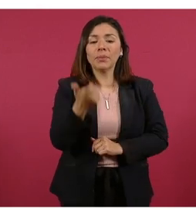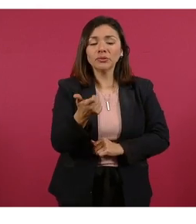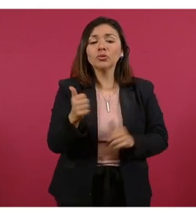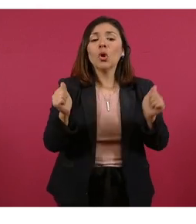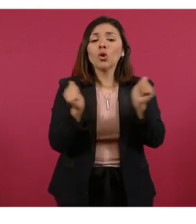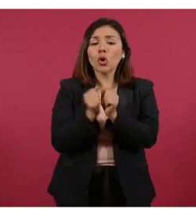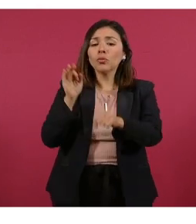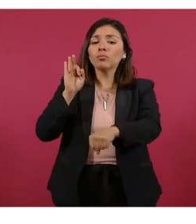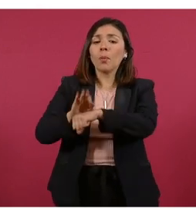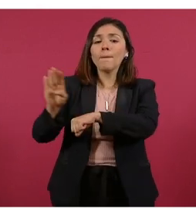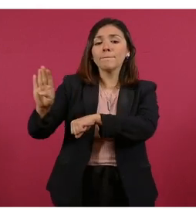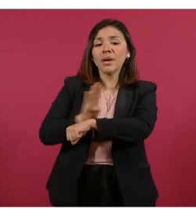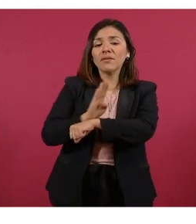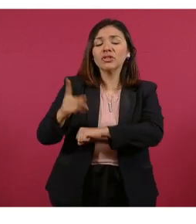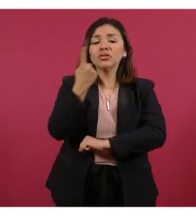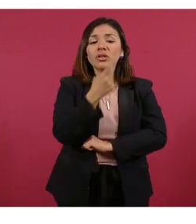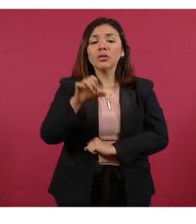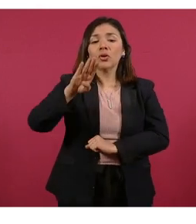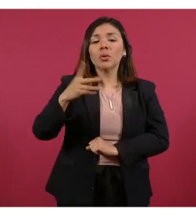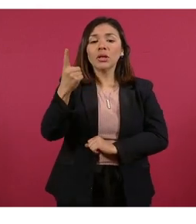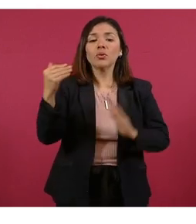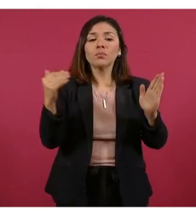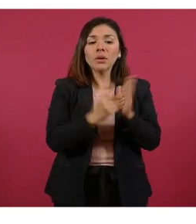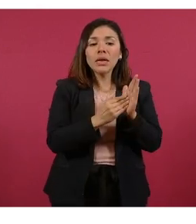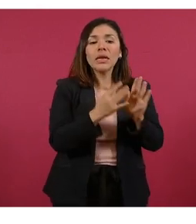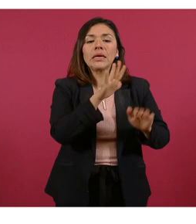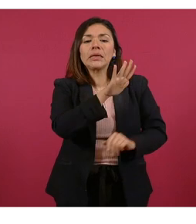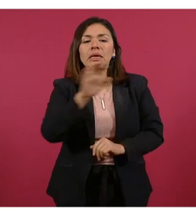se beneficiarán